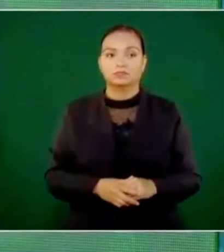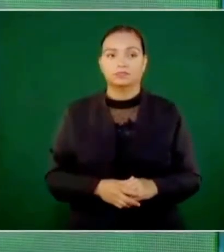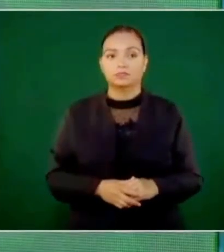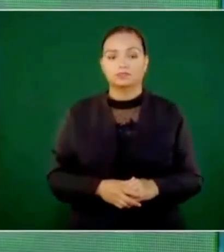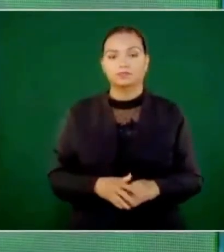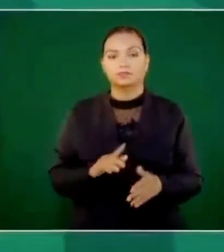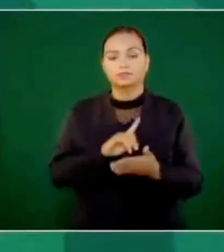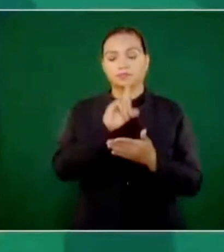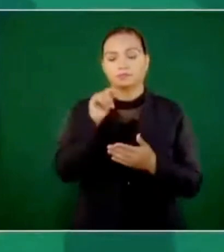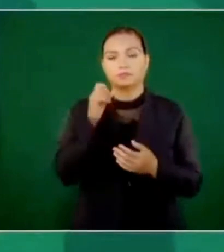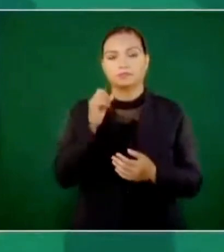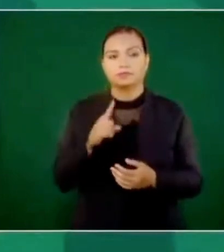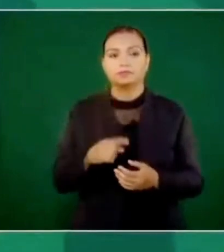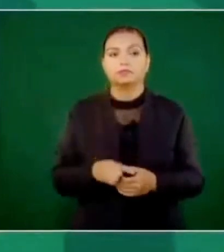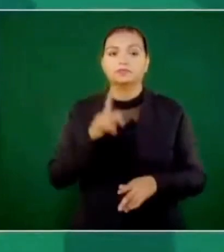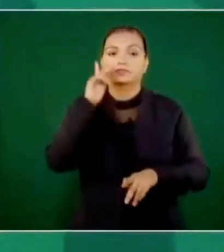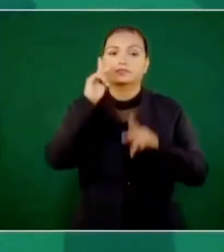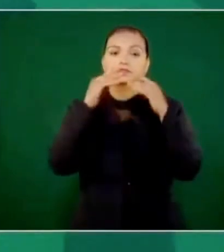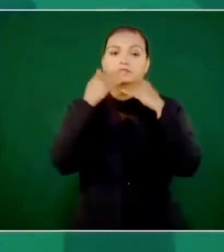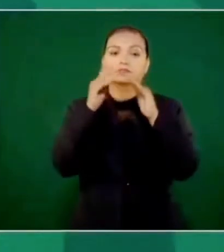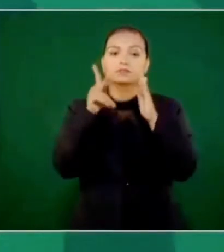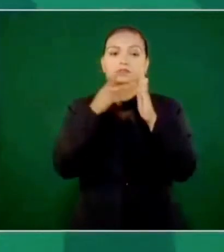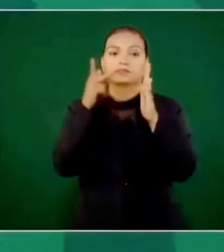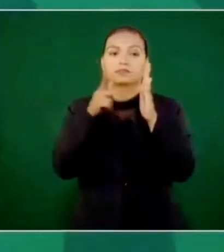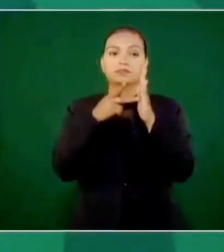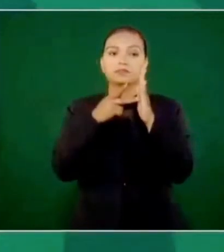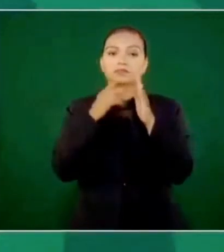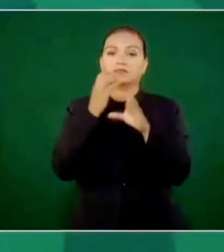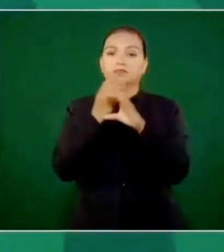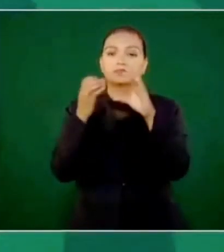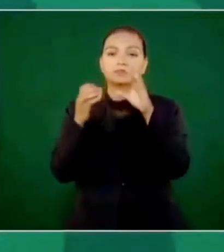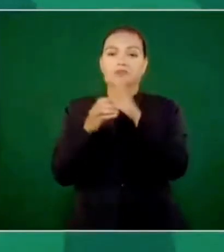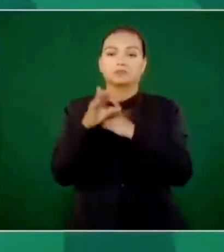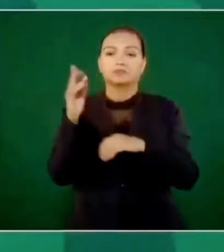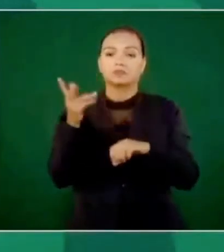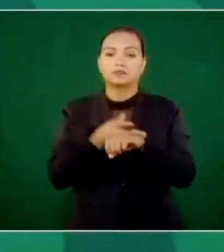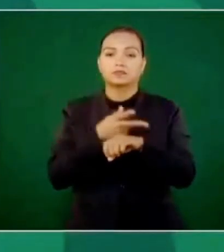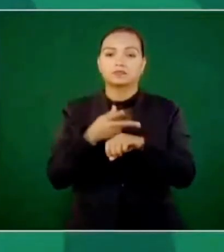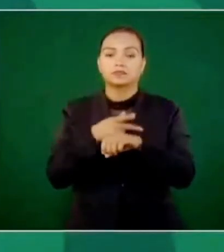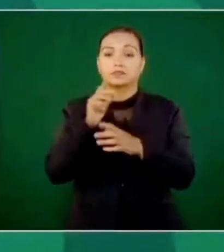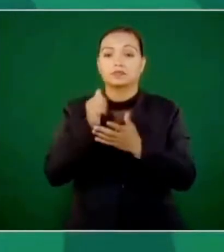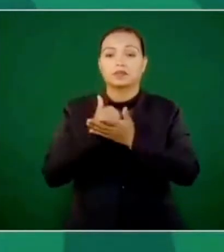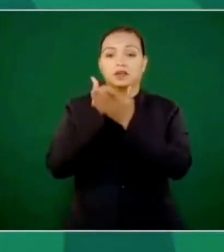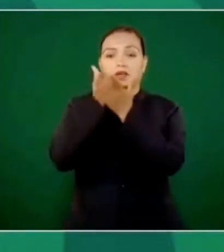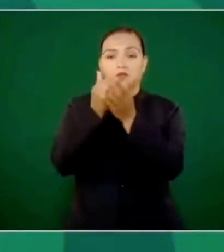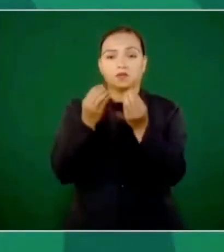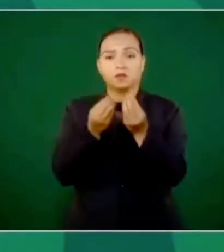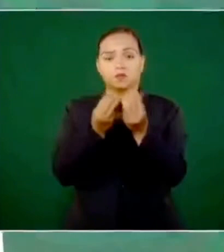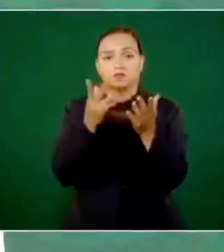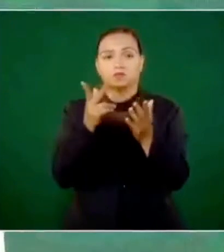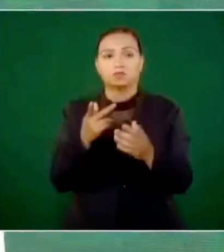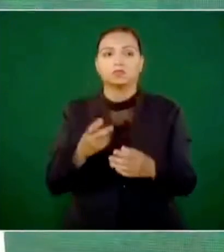Desde luego, hablaba yo de otros factores, pero eso ayuda mucho.